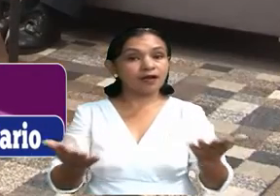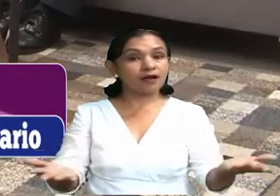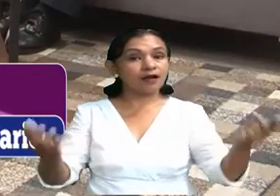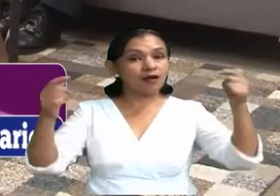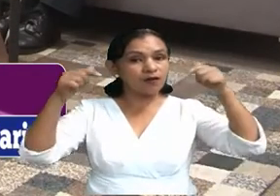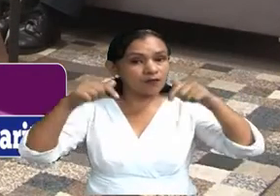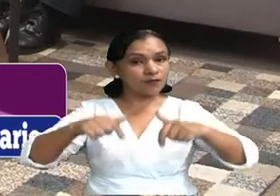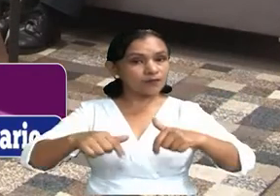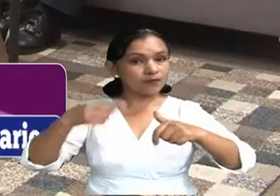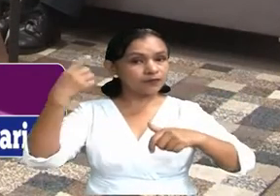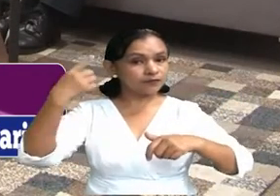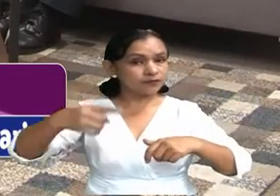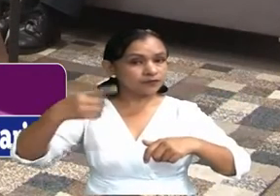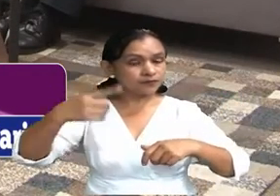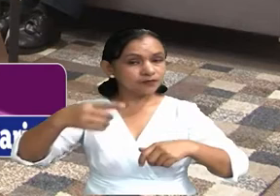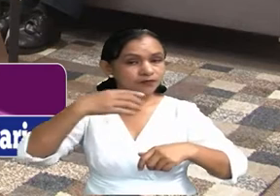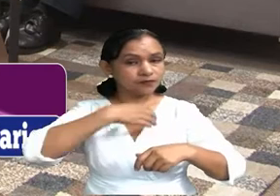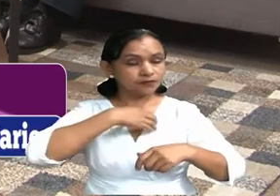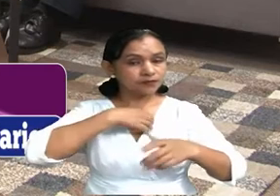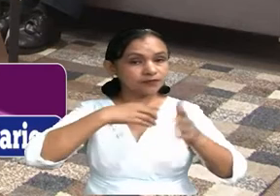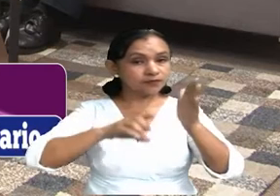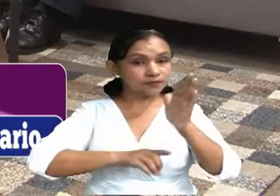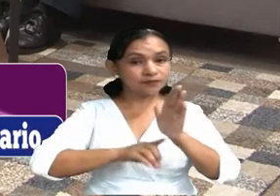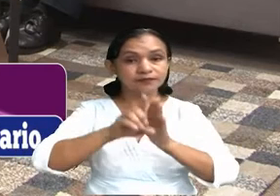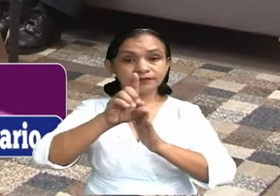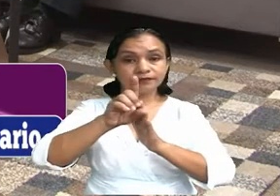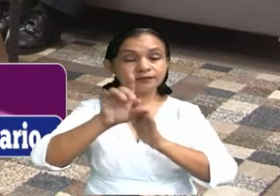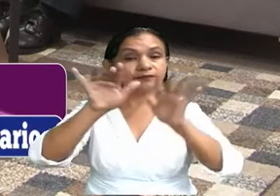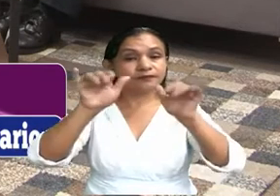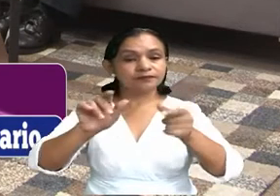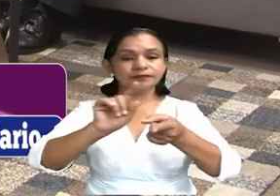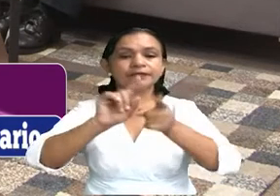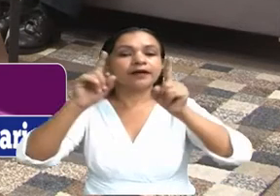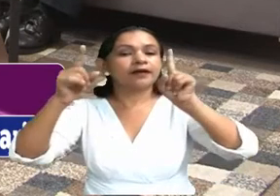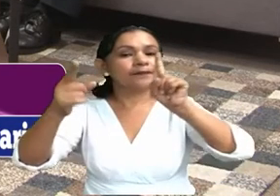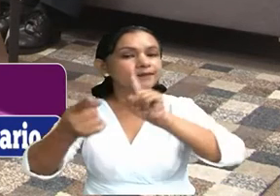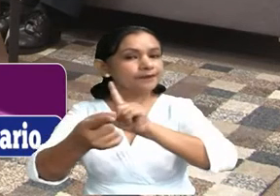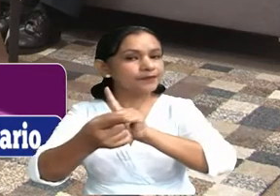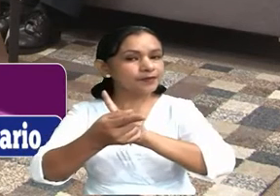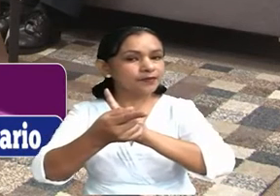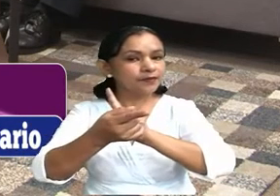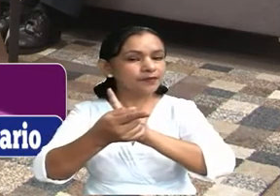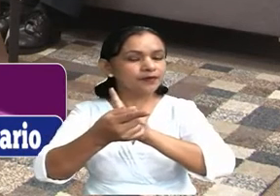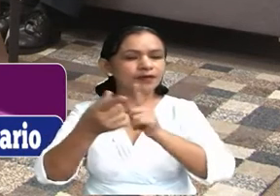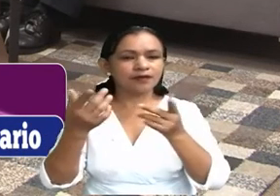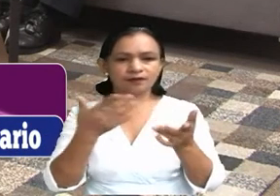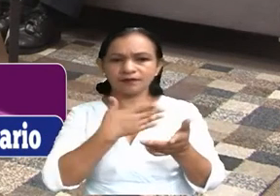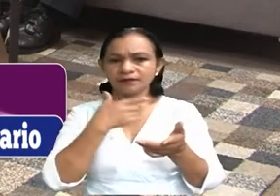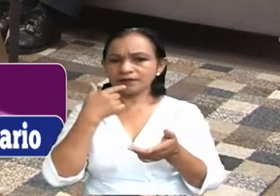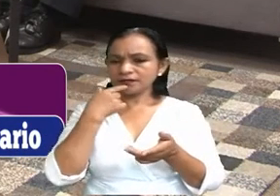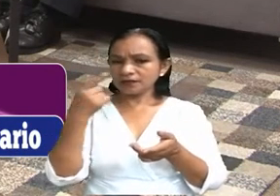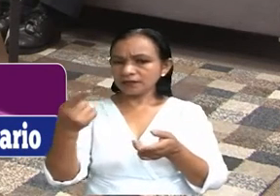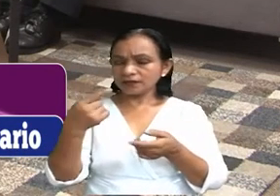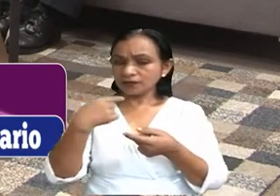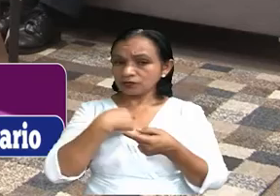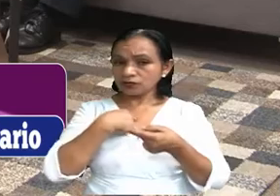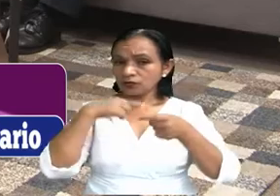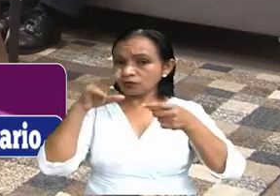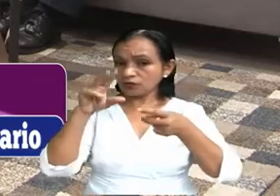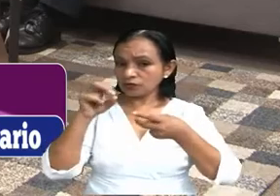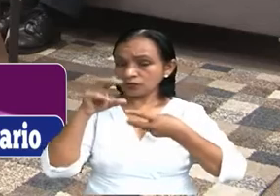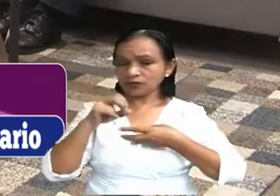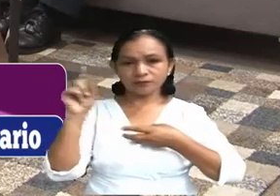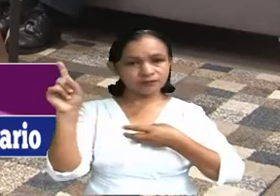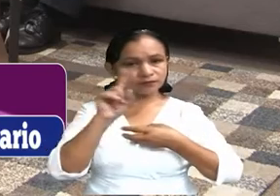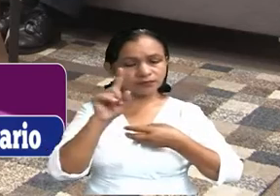la restitución de derechos, con los avances que se han venido dando, ¿sí?, se ha venido cayendo a la cuenta de que como seres